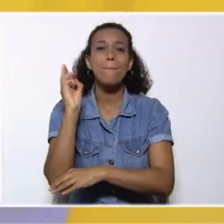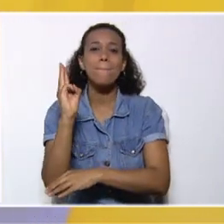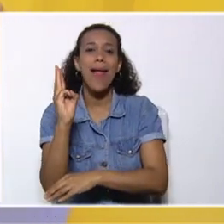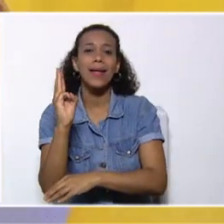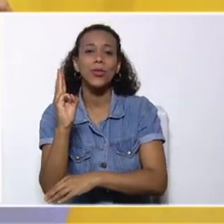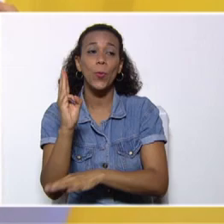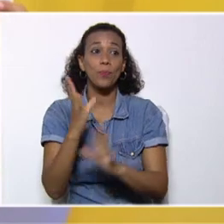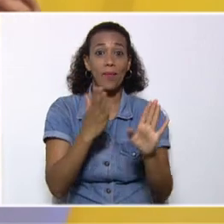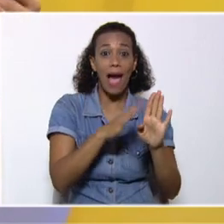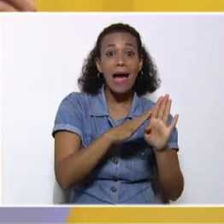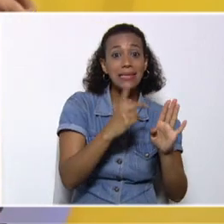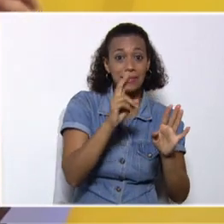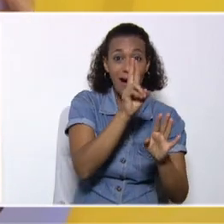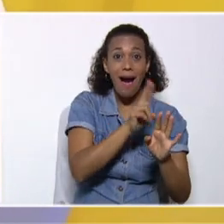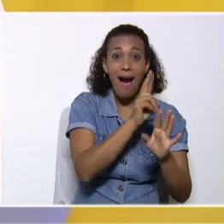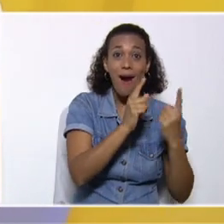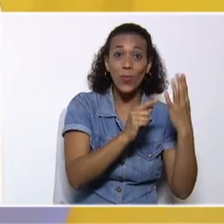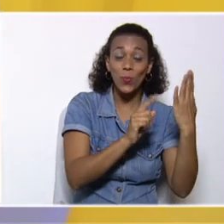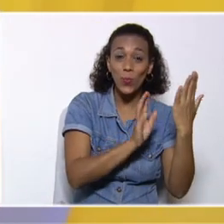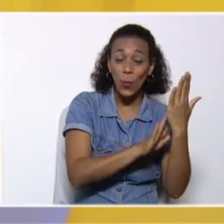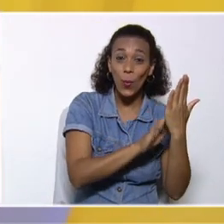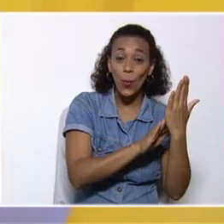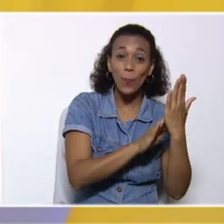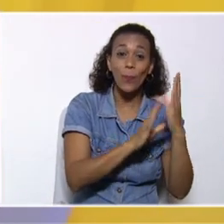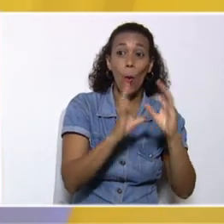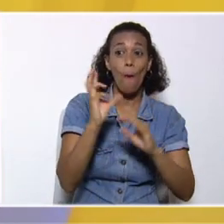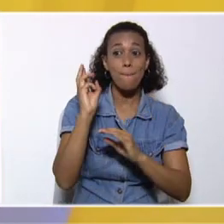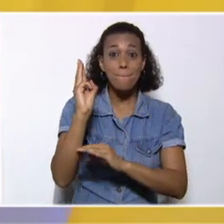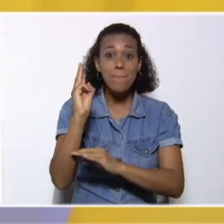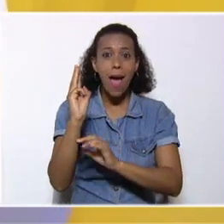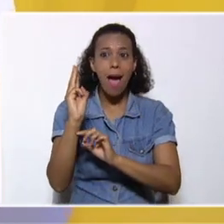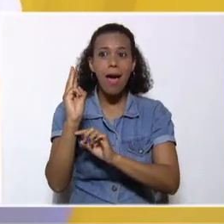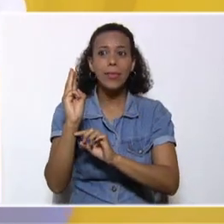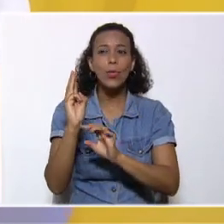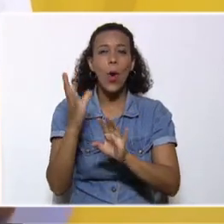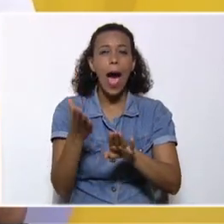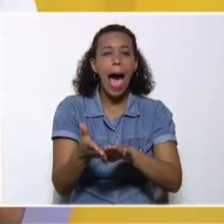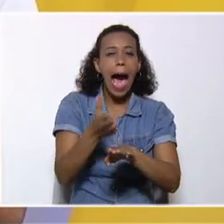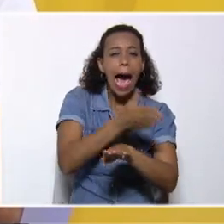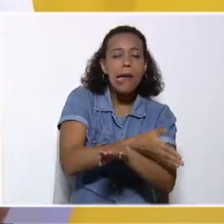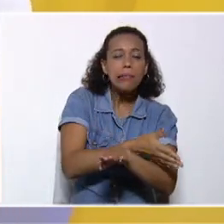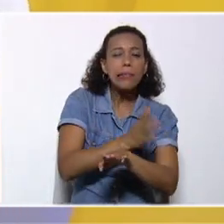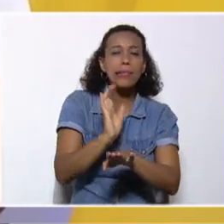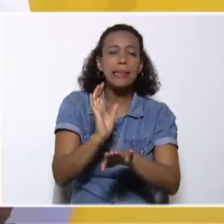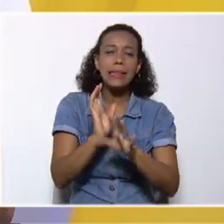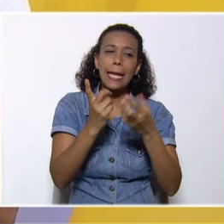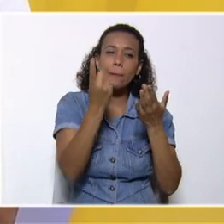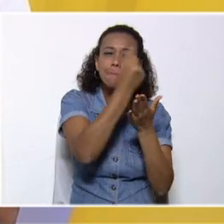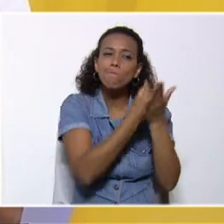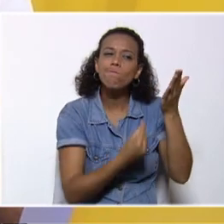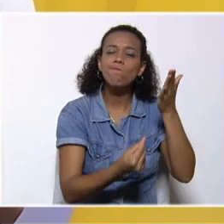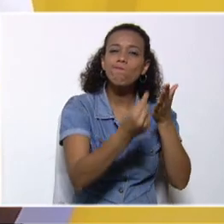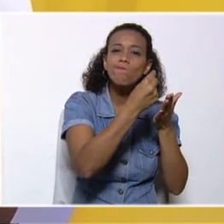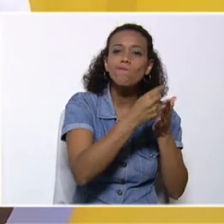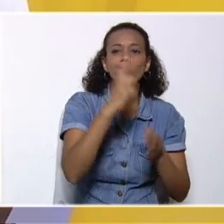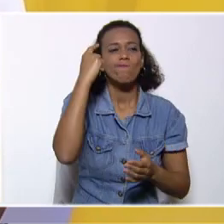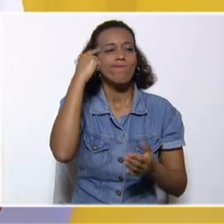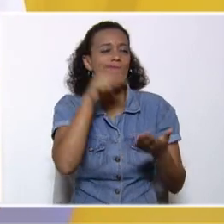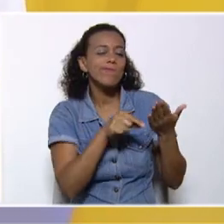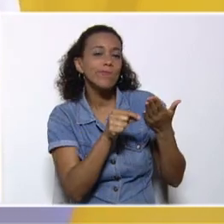esto también, que cuando nosotros vamos a realizar un plano, realizamos eso que llamamos borrador. ¿Recuerdas cuando dibujas? Y